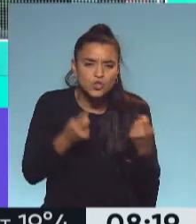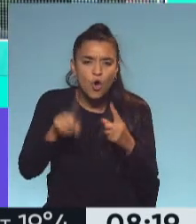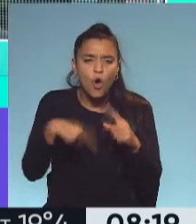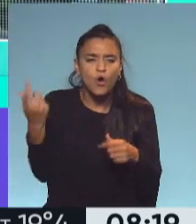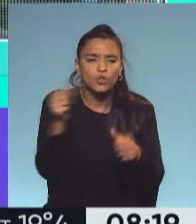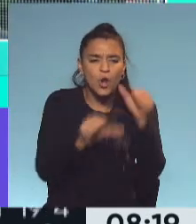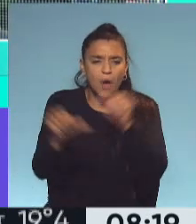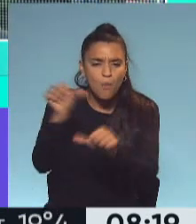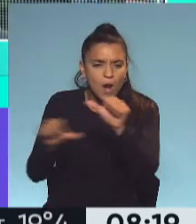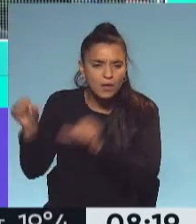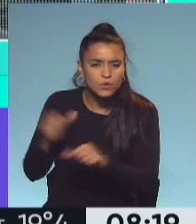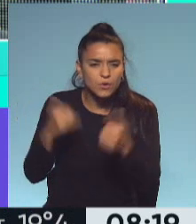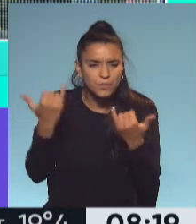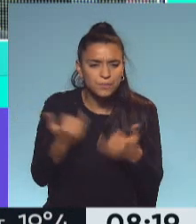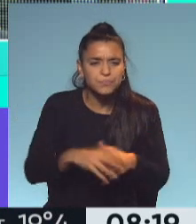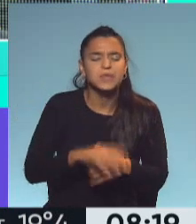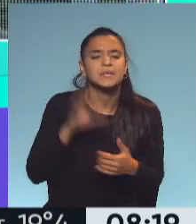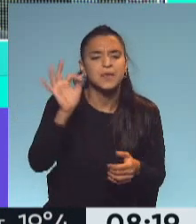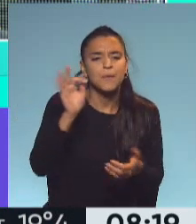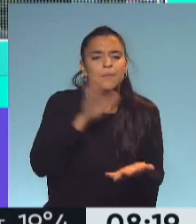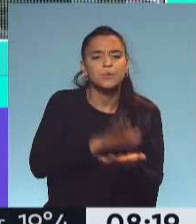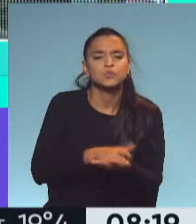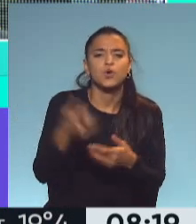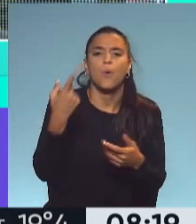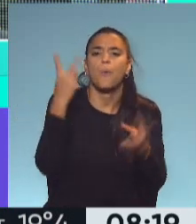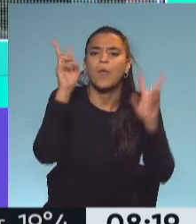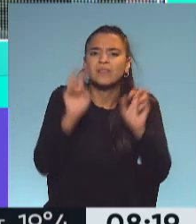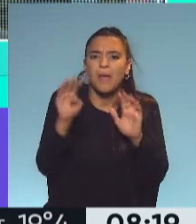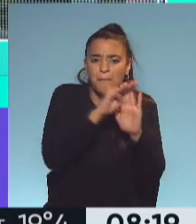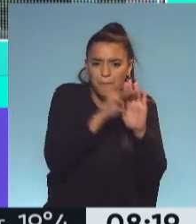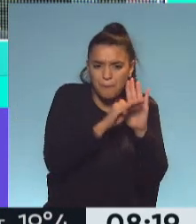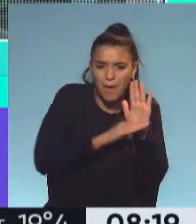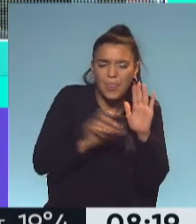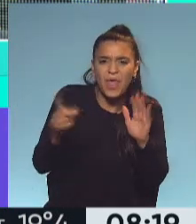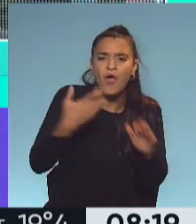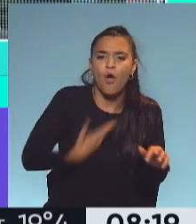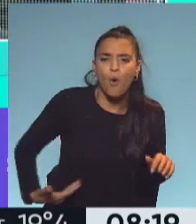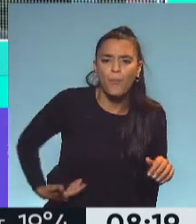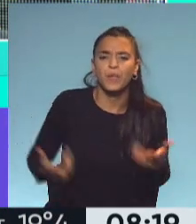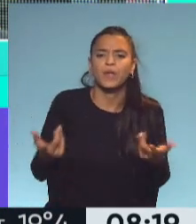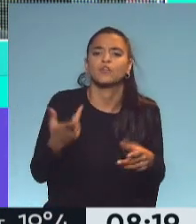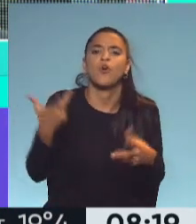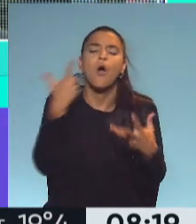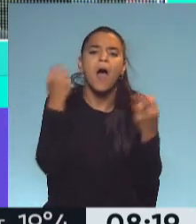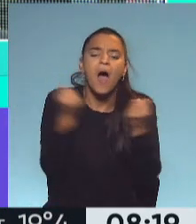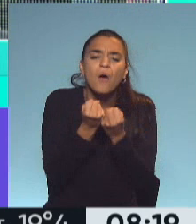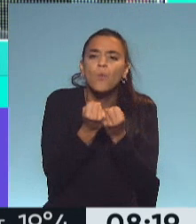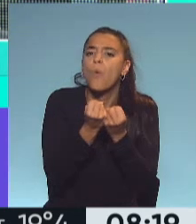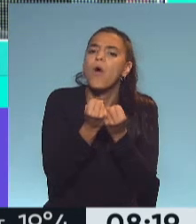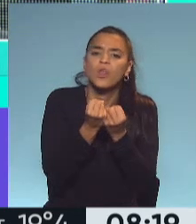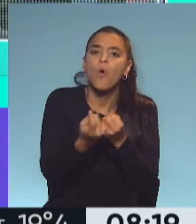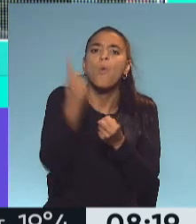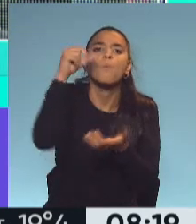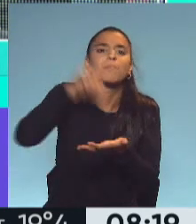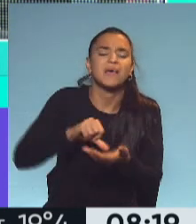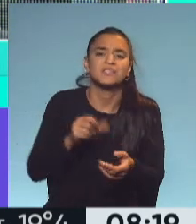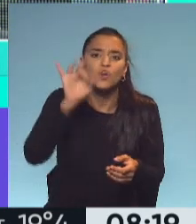laboratorios, con otros estados. Sabemos esto de la agenda multilateral del gobierno que precisamente no se cierra a un acuerdo con un solo